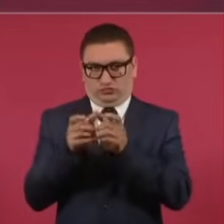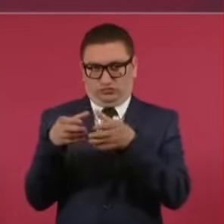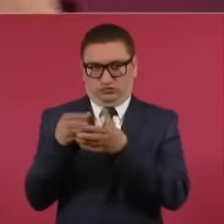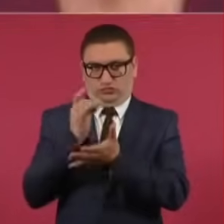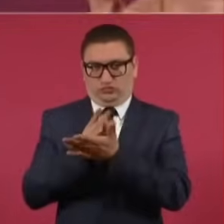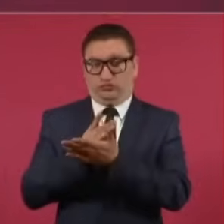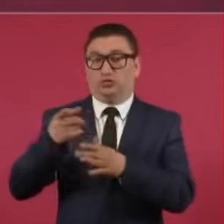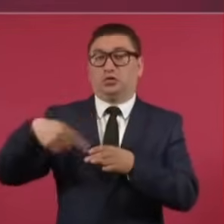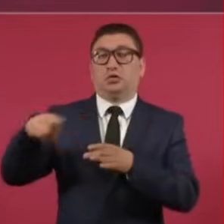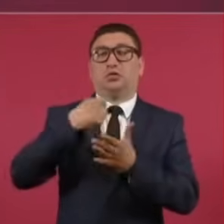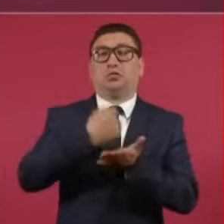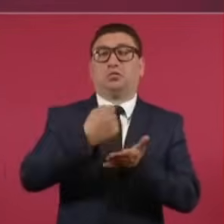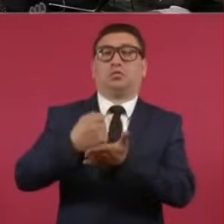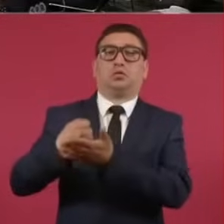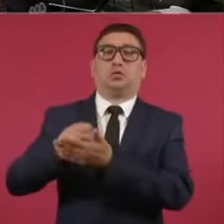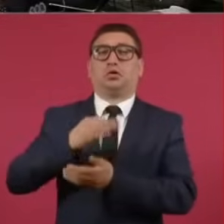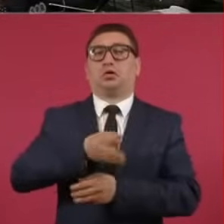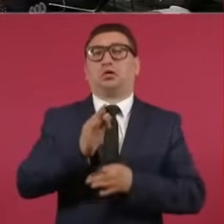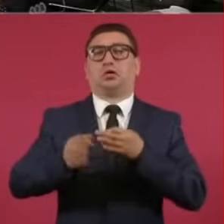y aprobaban todo.